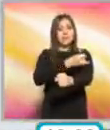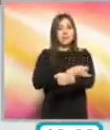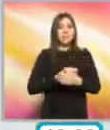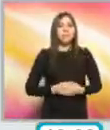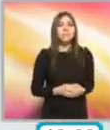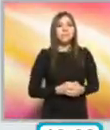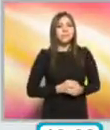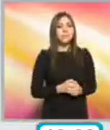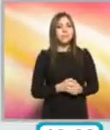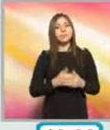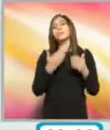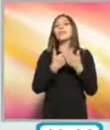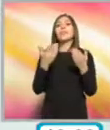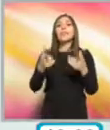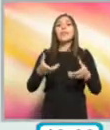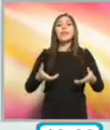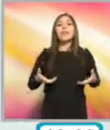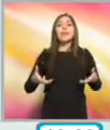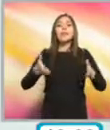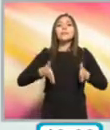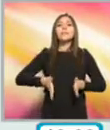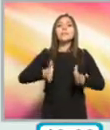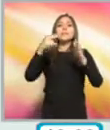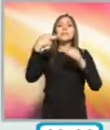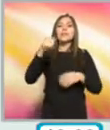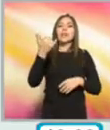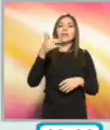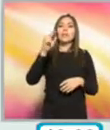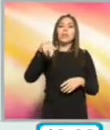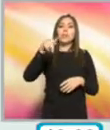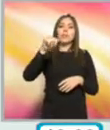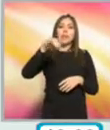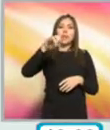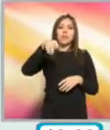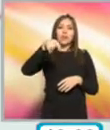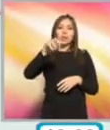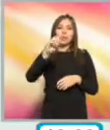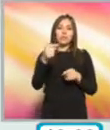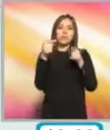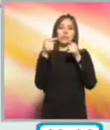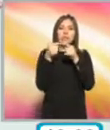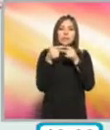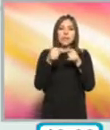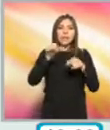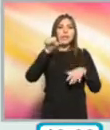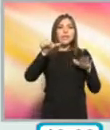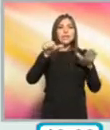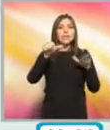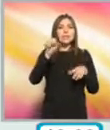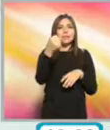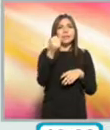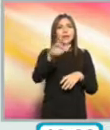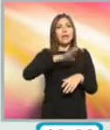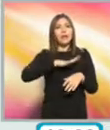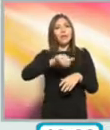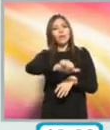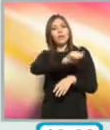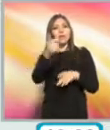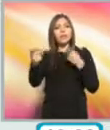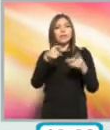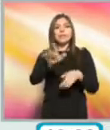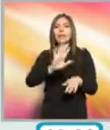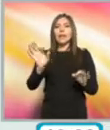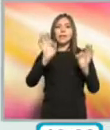bueno, aquí sobre la calle de Ayuntamiento, esquina con 16 de septiembre, encontramos otro preparativo, pero este ya está